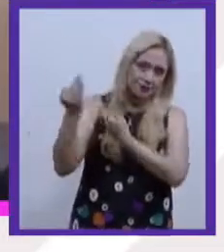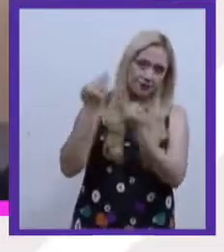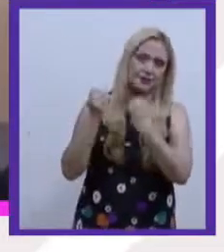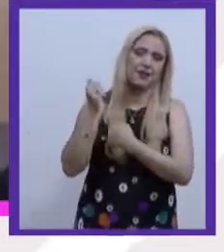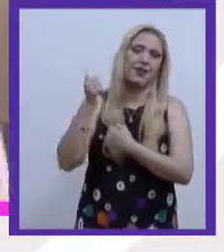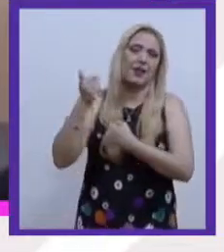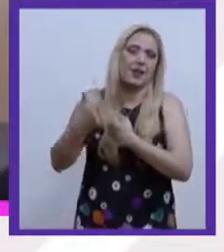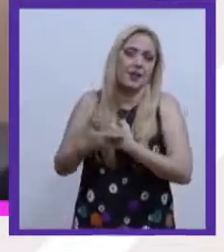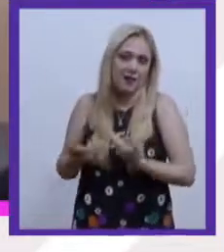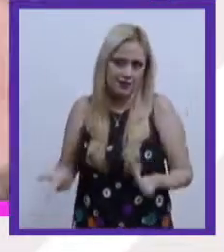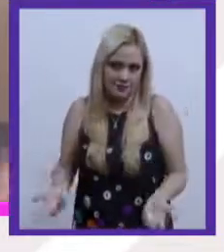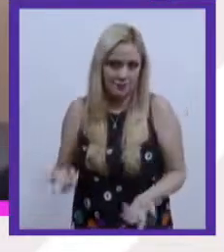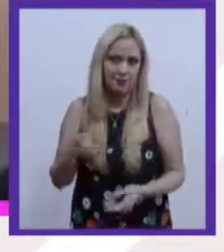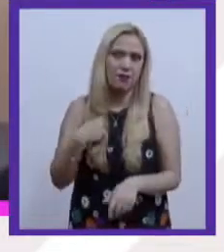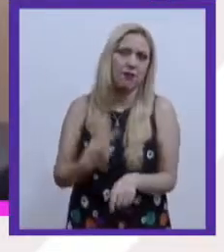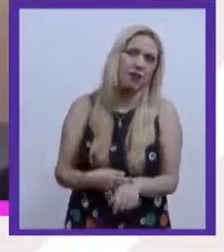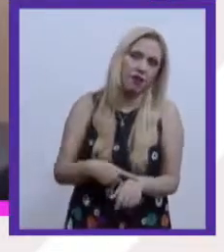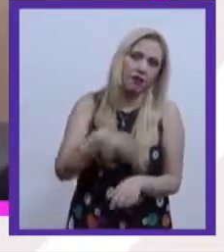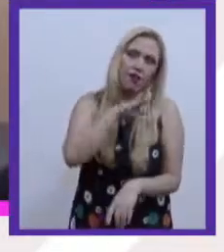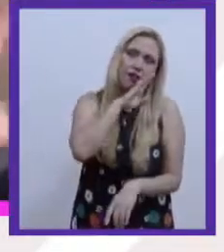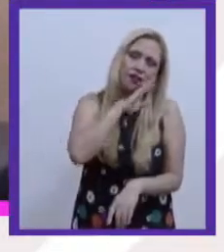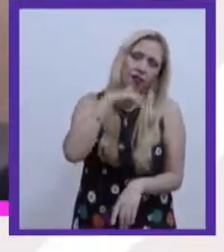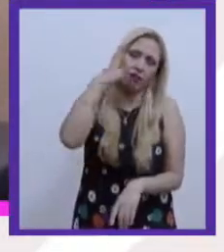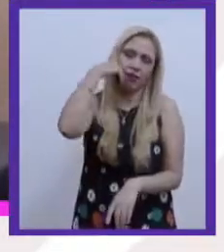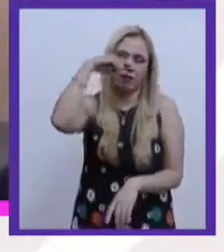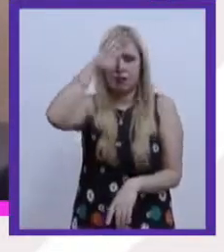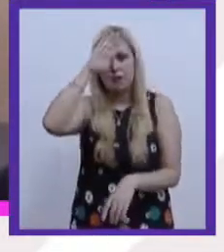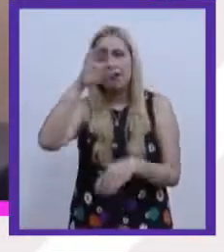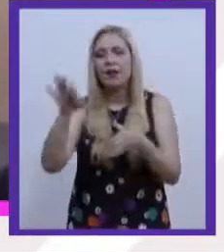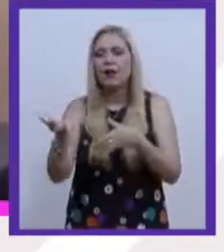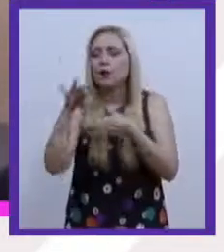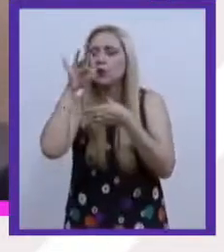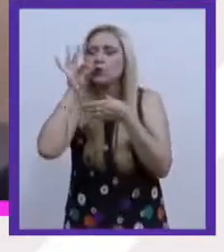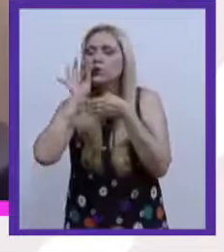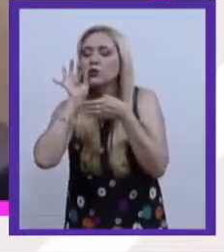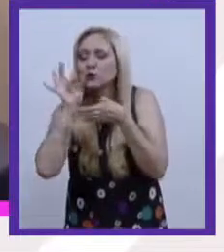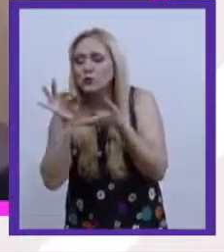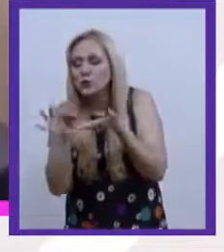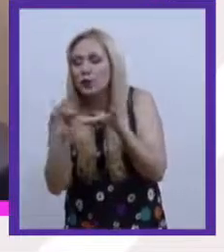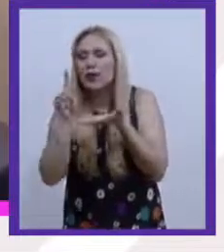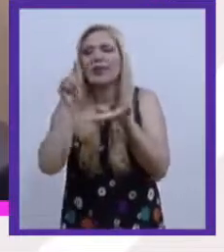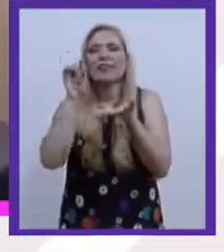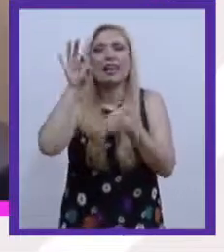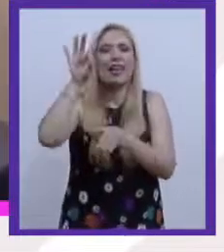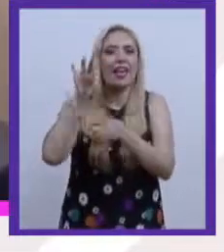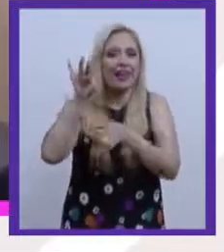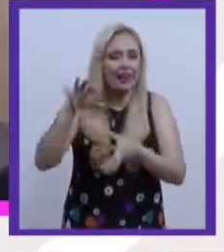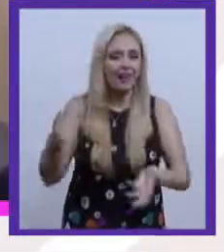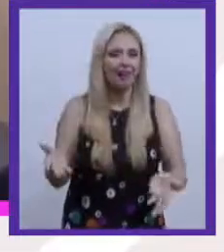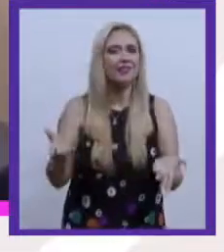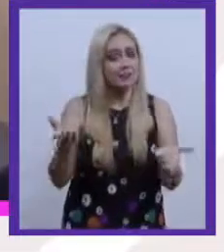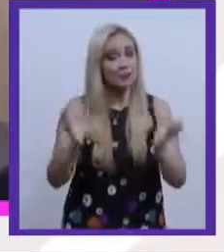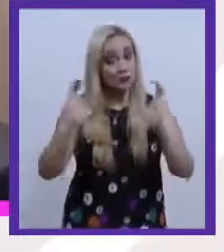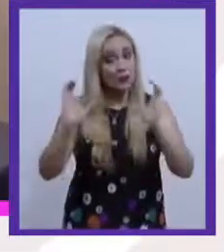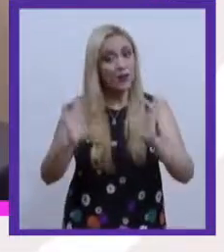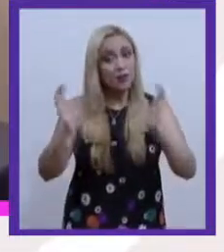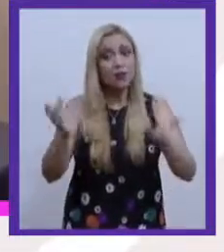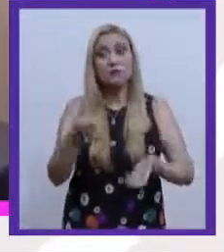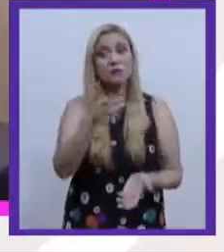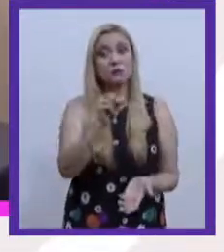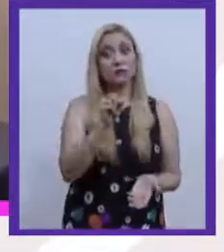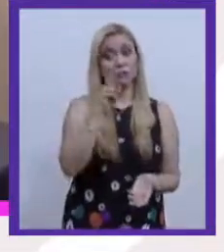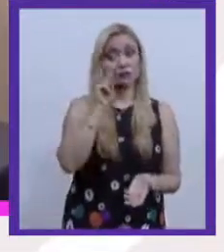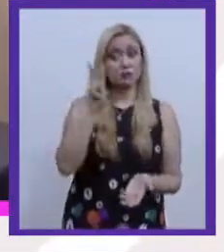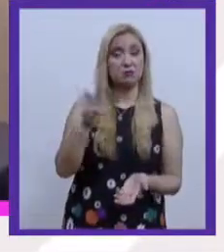de que estés enfermo, un tecito, todo esto tiene que ver con los cuidados. Y es un tema que no hemos valorado lo suficiente, pues